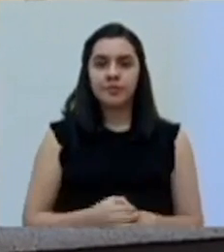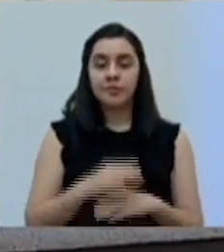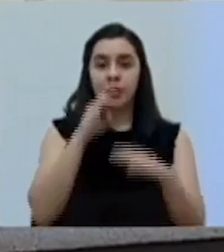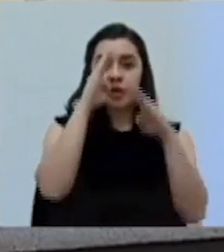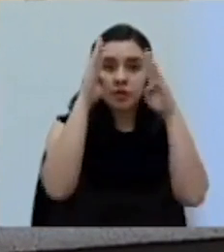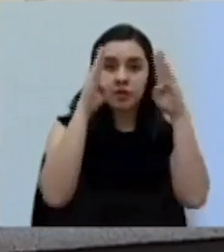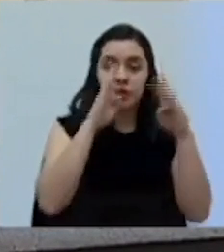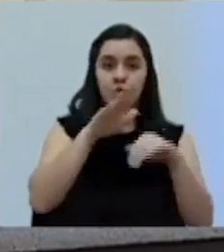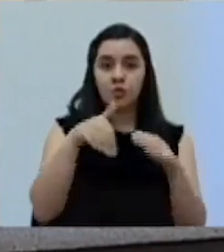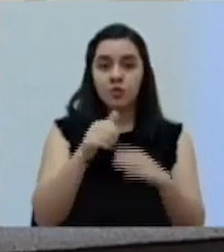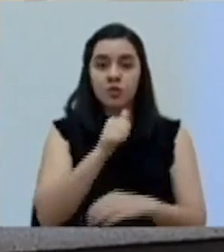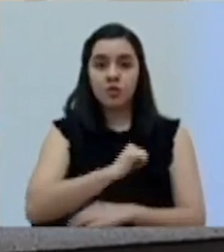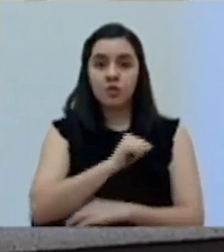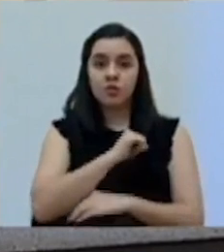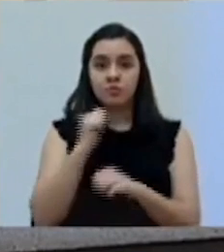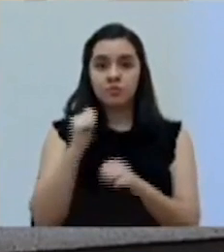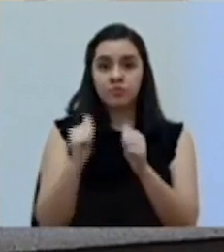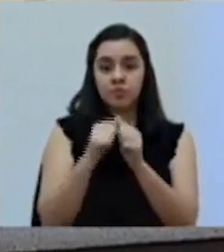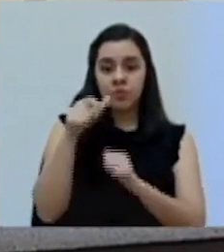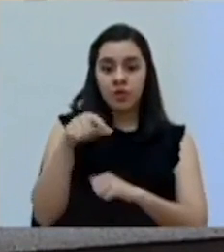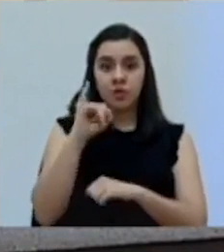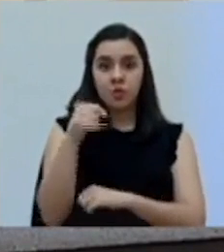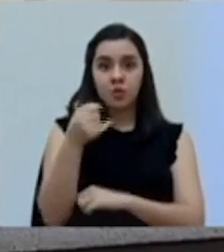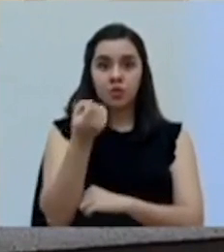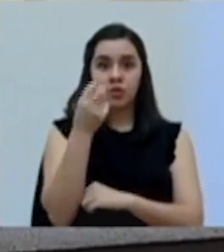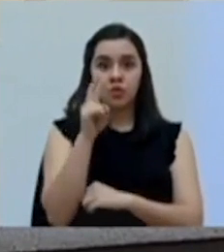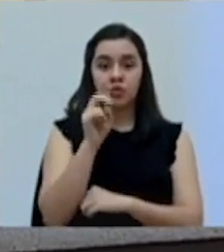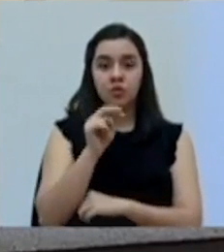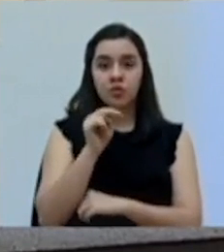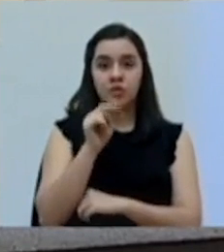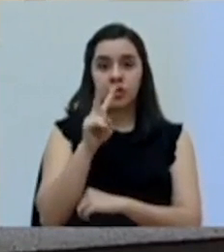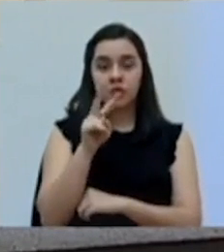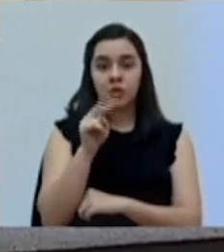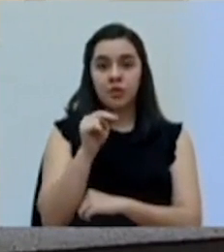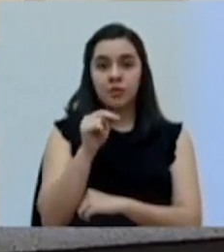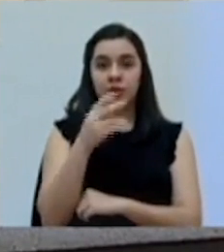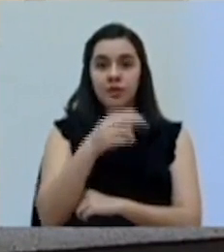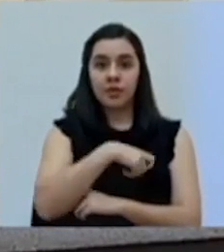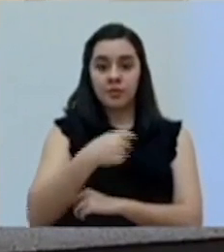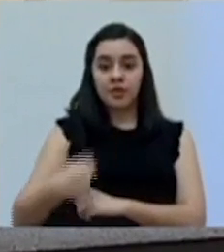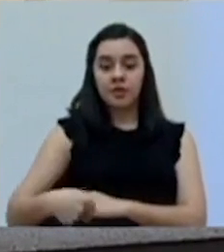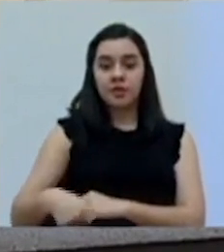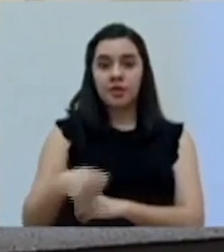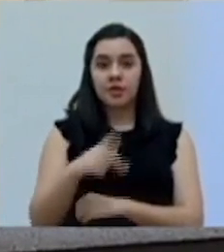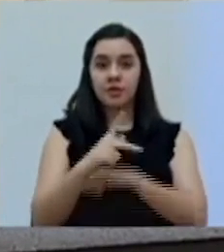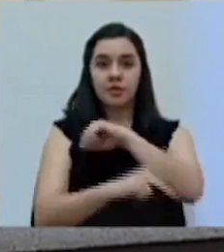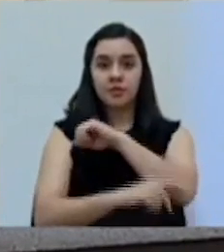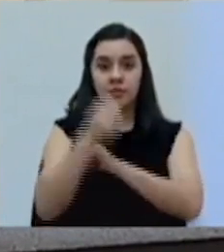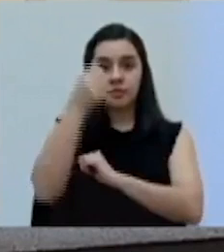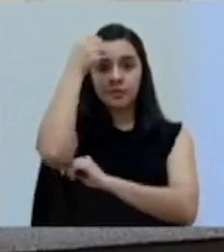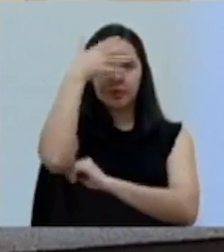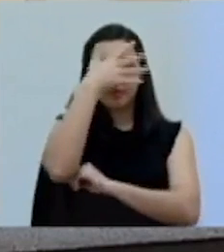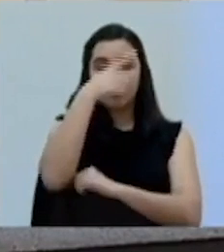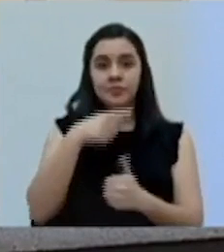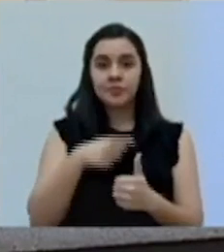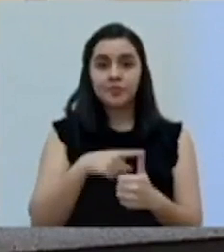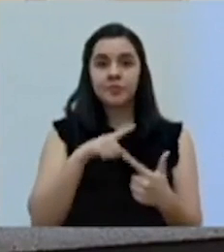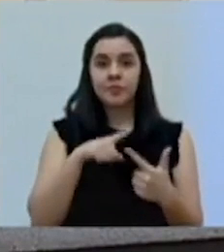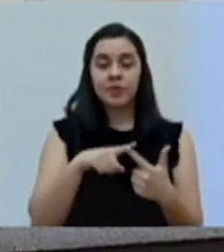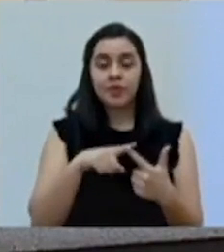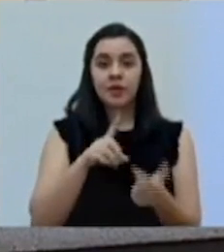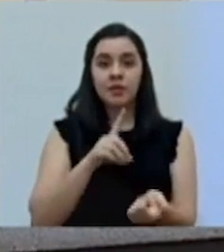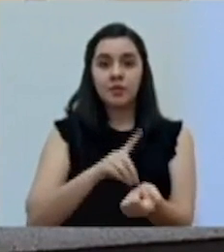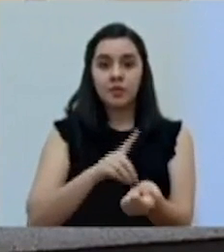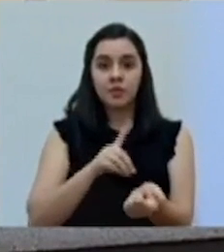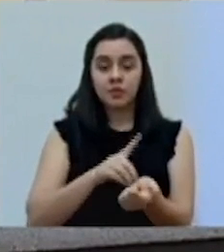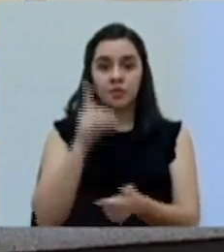Saludamos a las autoridades que nos acompañan este jueves 12 de noviembre, el presidente de la República, el señor Carlos Alvarado, el ministro